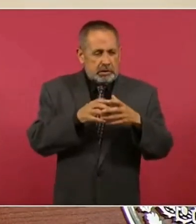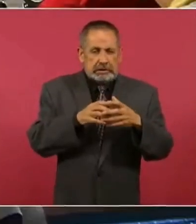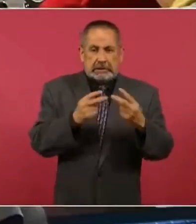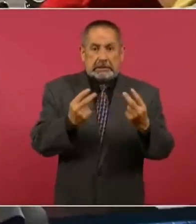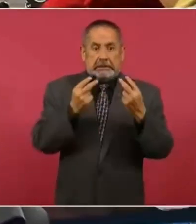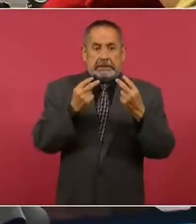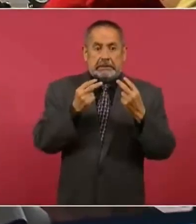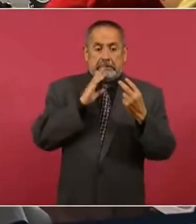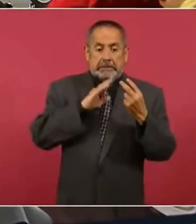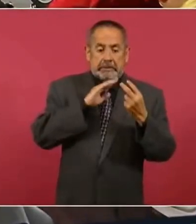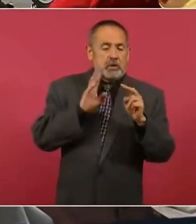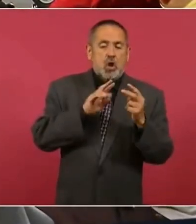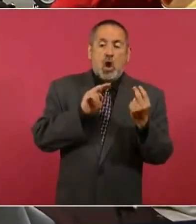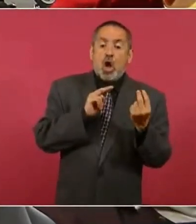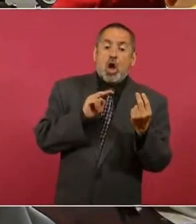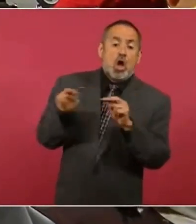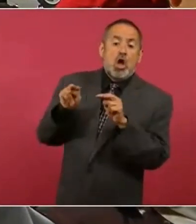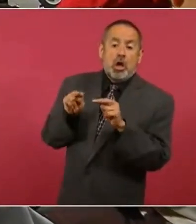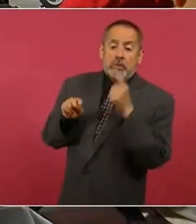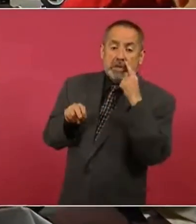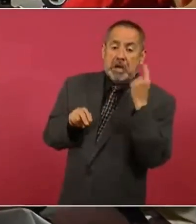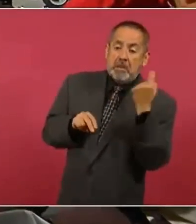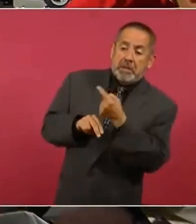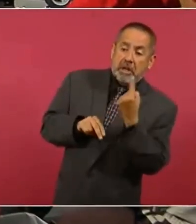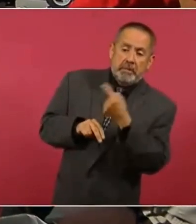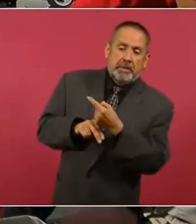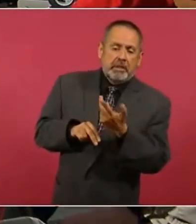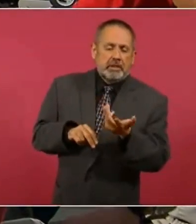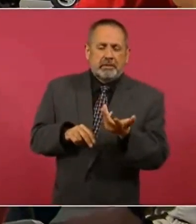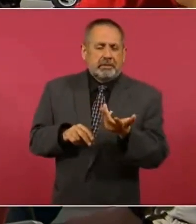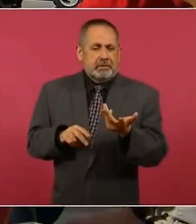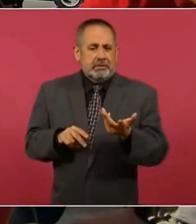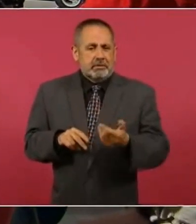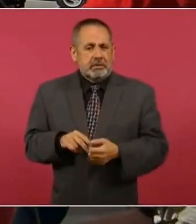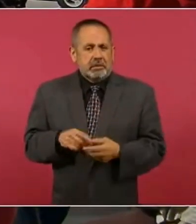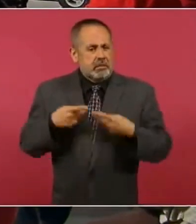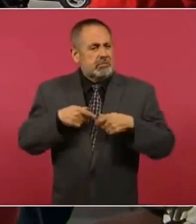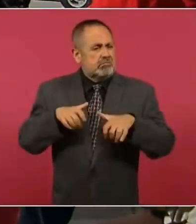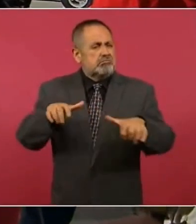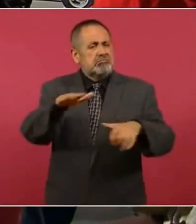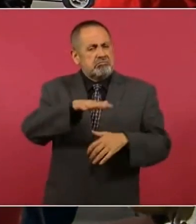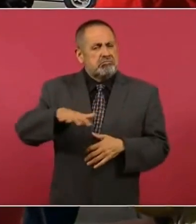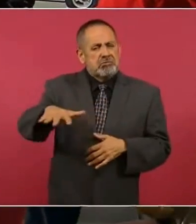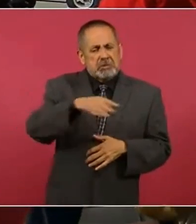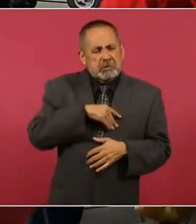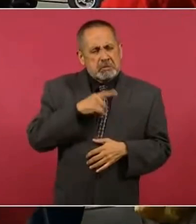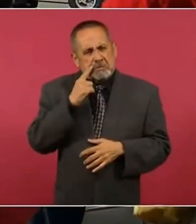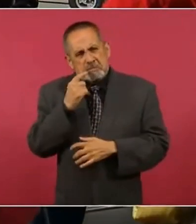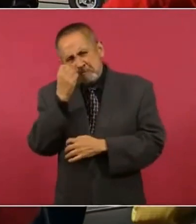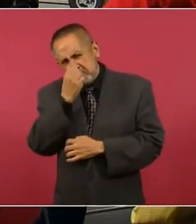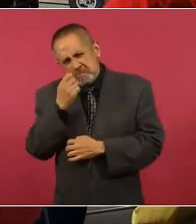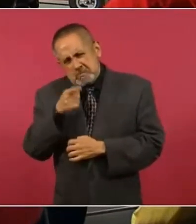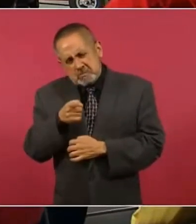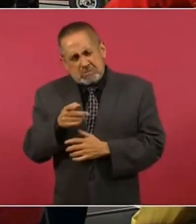de la población, que existe y que es